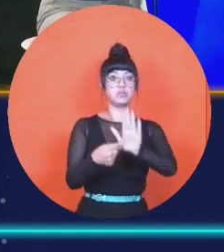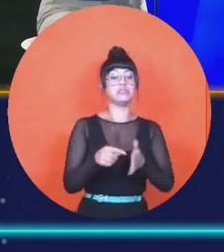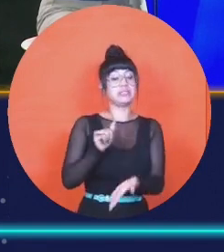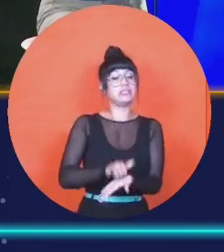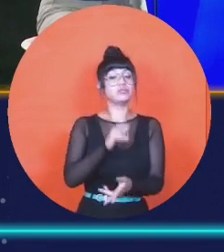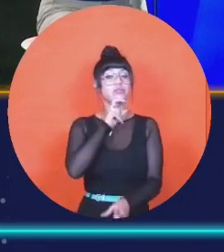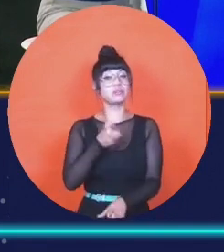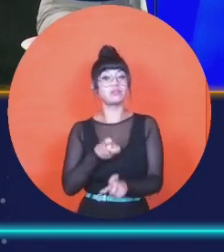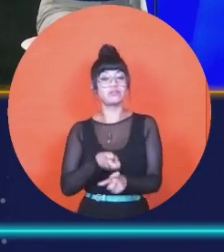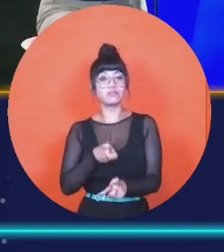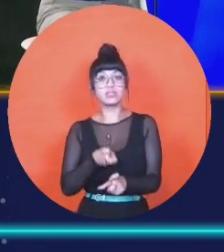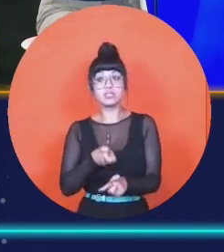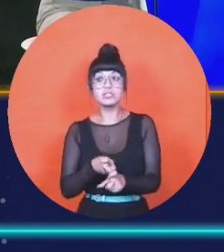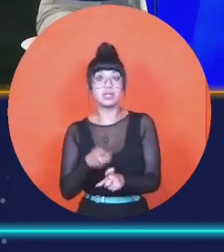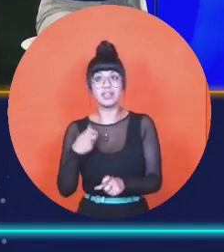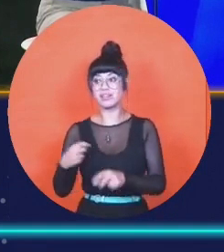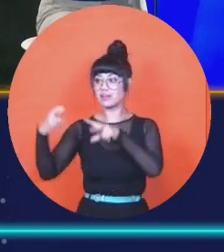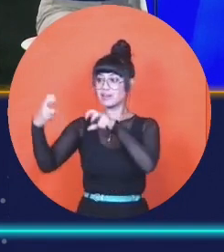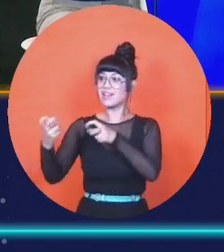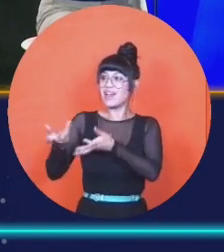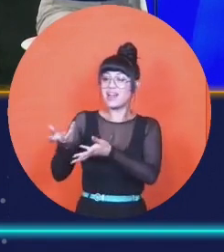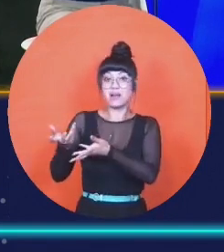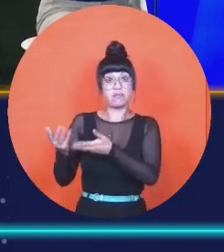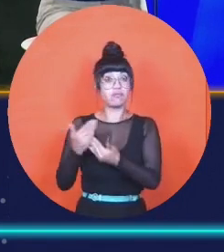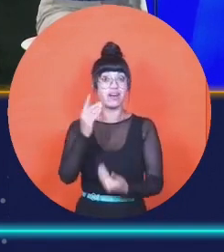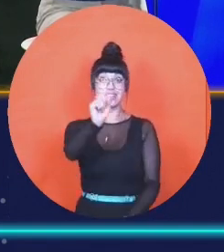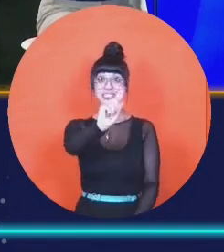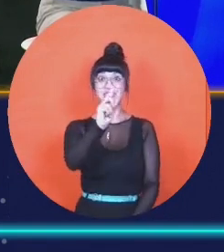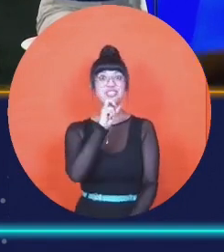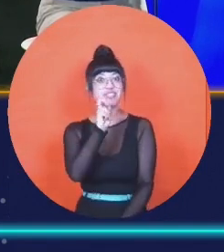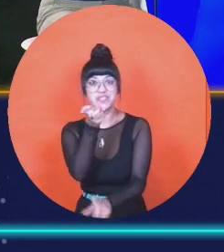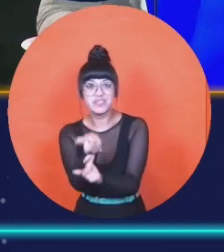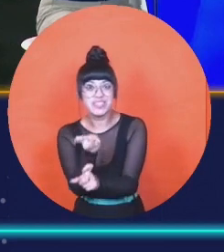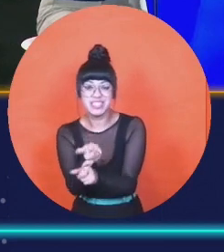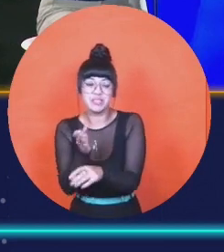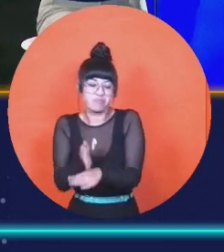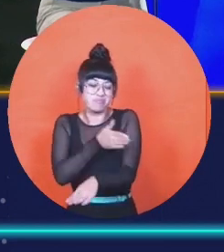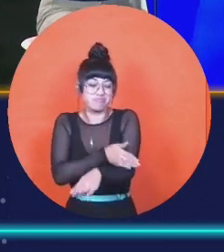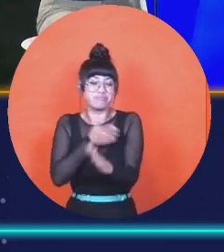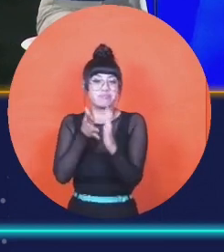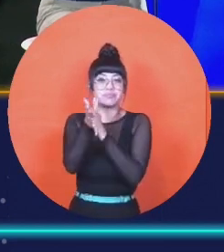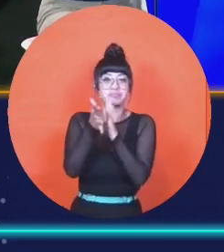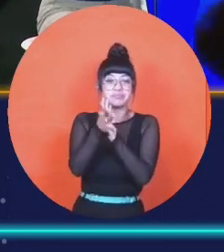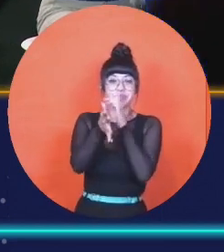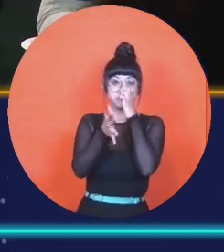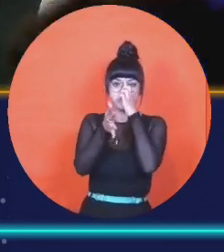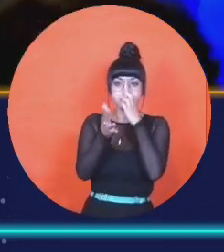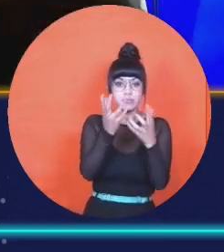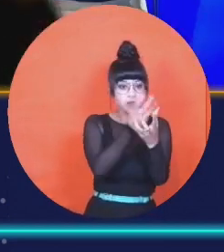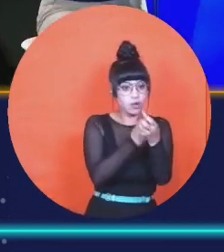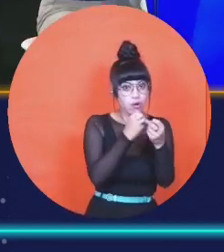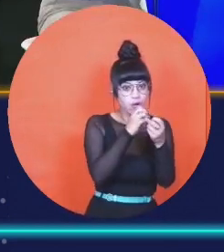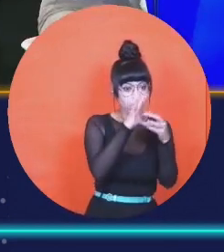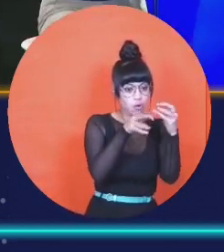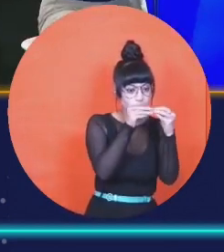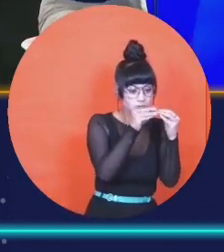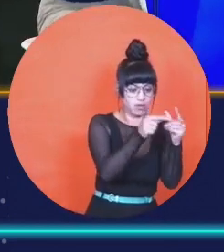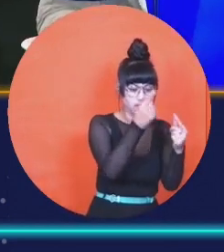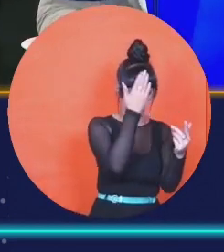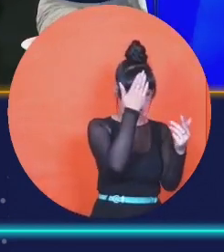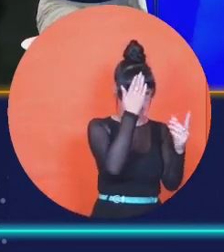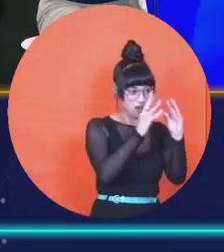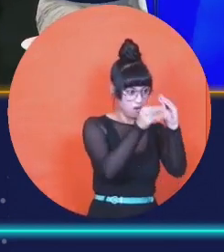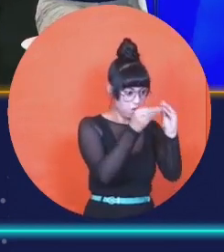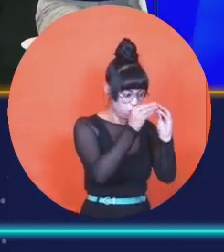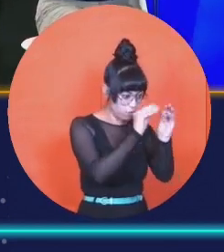súper difícil y son conversaciones muy incómodas y muy difíciles. O sea, es lo que yo les decía al principio, los algoritmos son lo mejor. Cuando ya uno se siente que es intentar